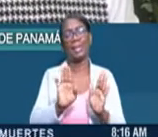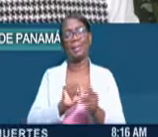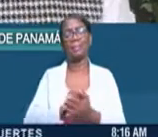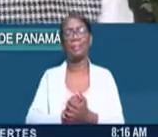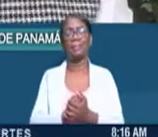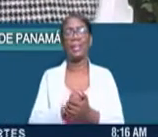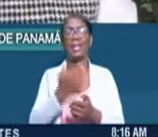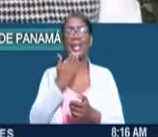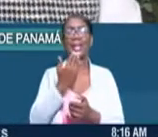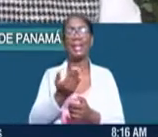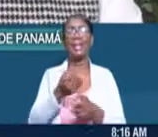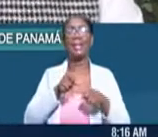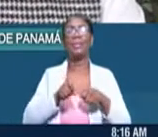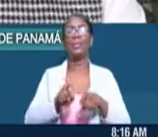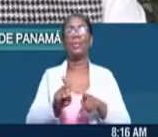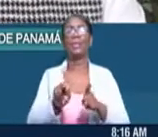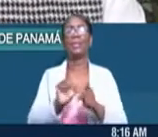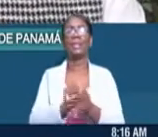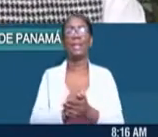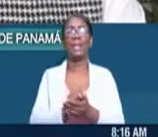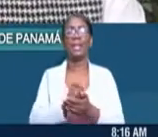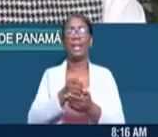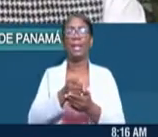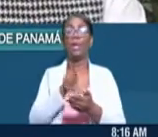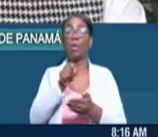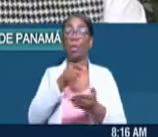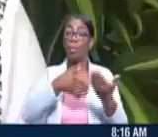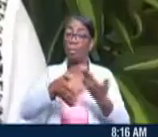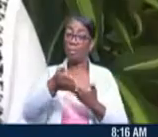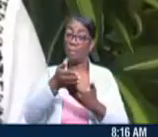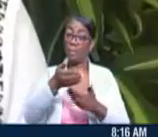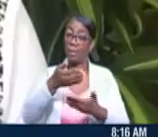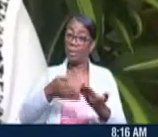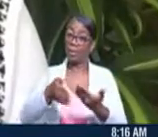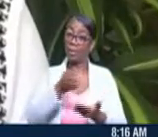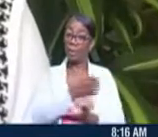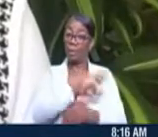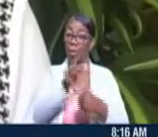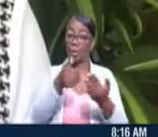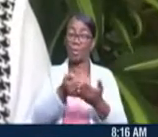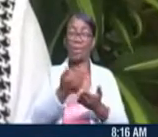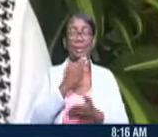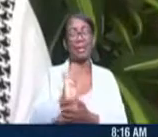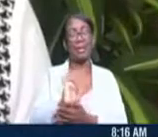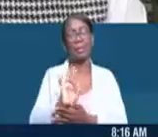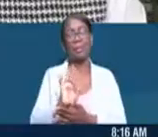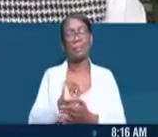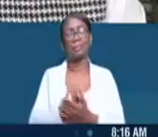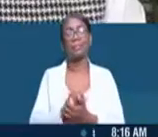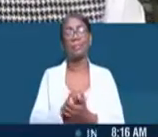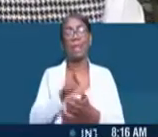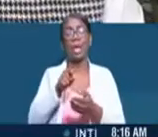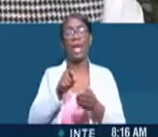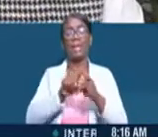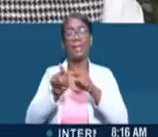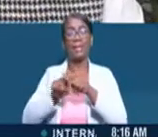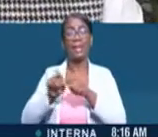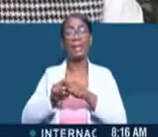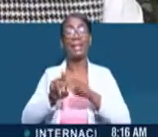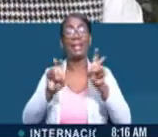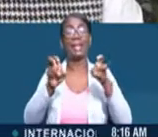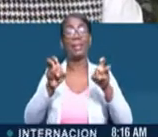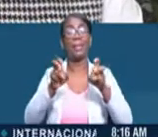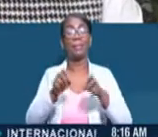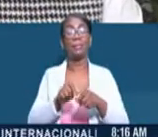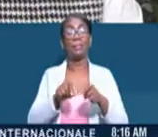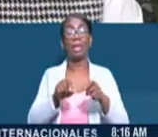días y gracias por la oportunidad de compartir con todos ustedes. Saludos. Gracias por estar con nosotros. Y de hecho hay muchos temas que está impulsando en estos